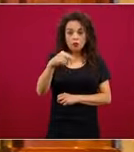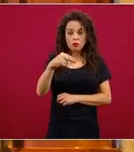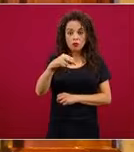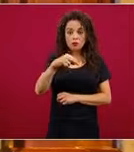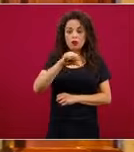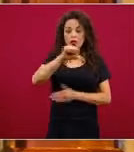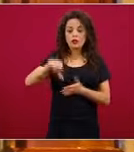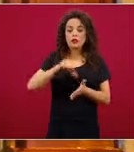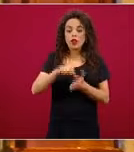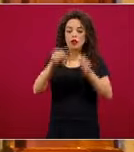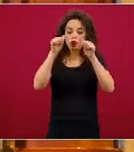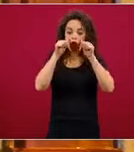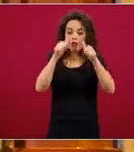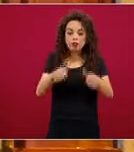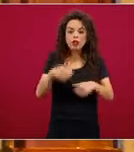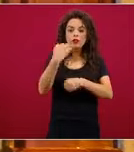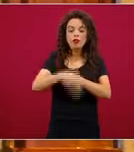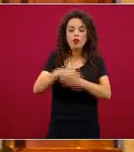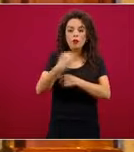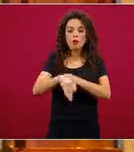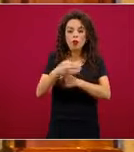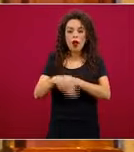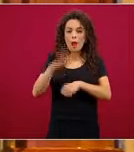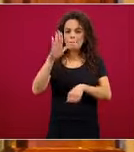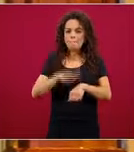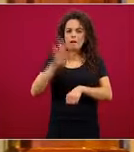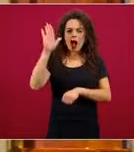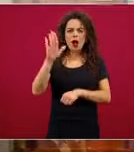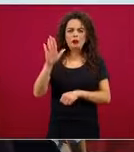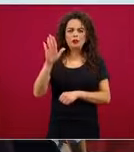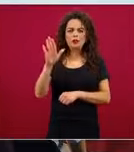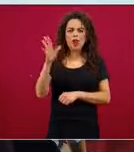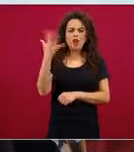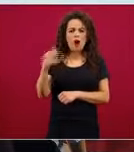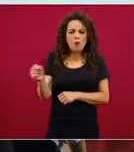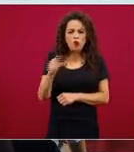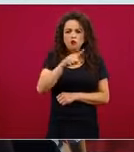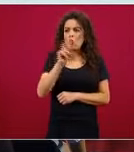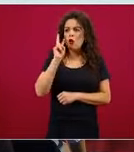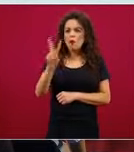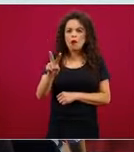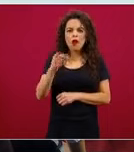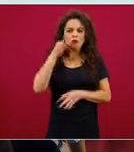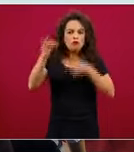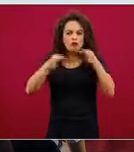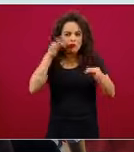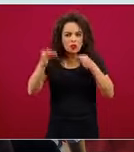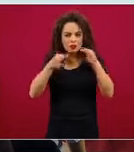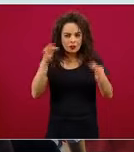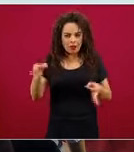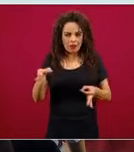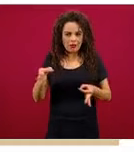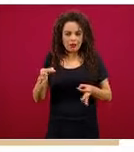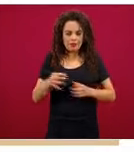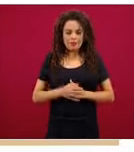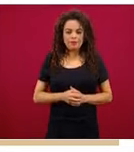atención temporal, y quizá el más famoso que ustedes hayan visto en casa, que lo hayan visto en las noticias o las personas lo